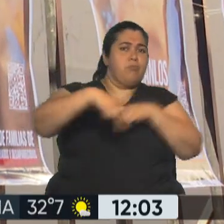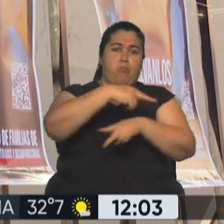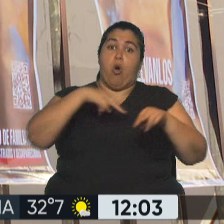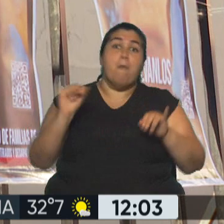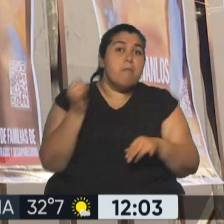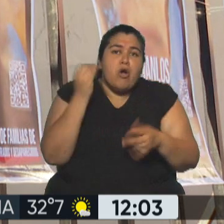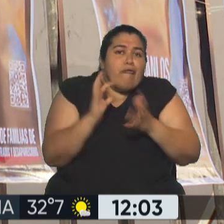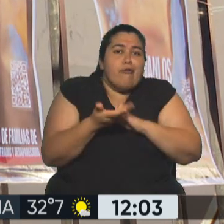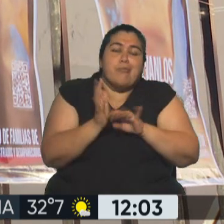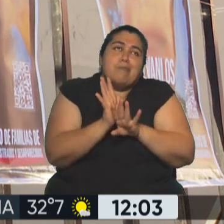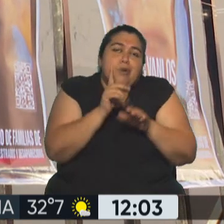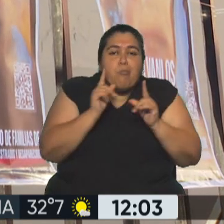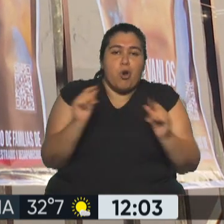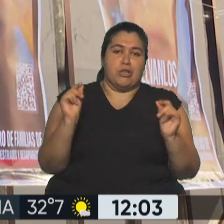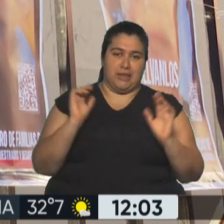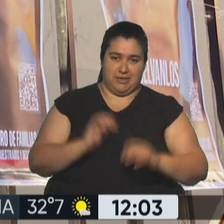para